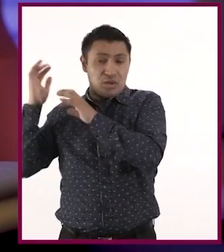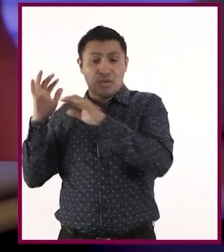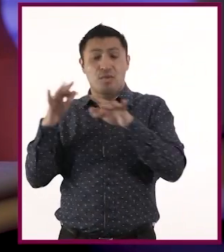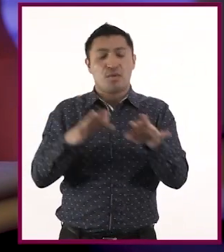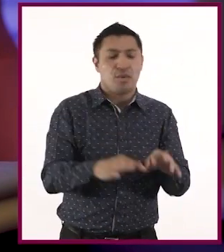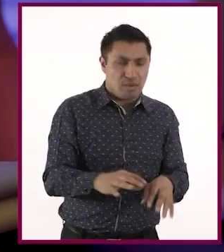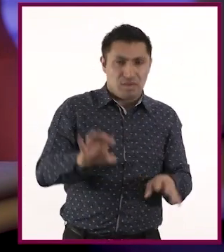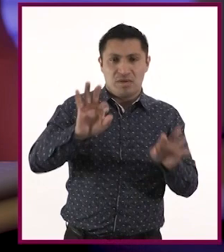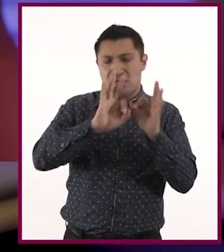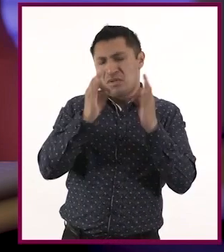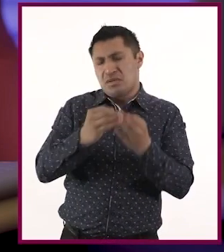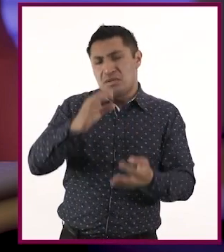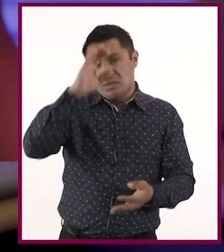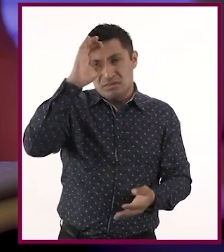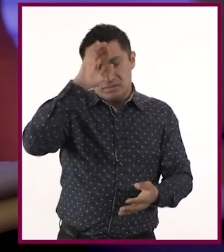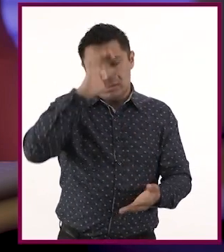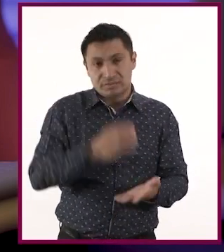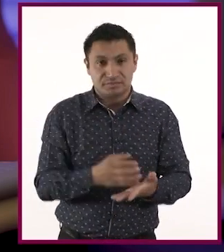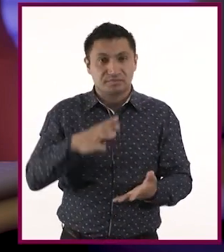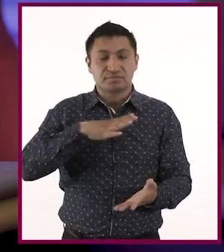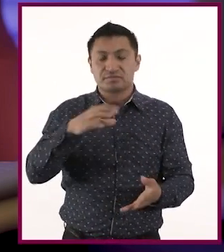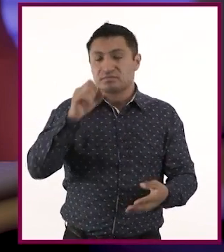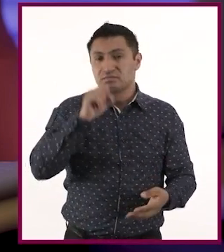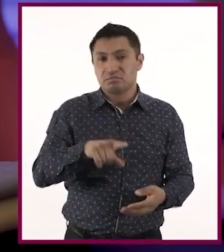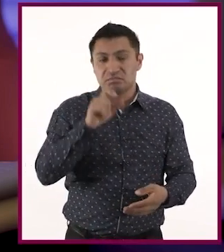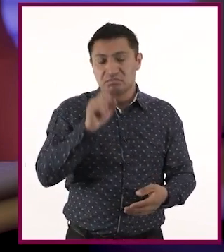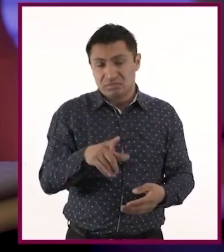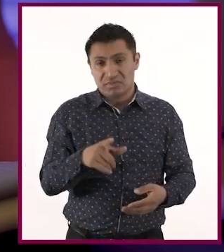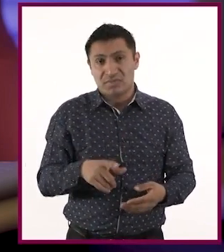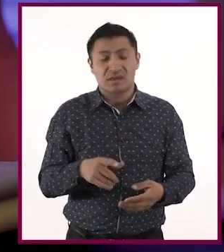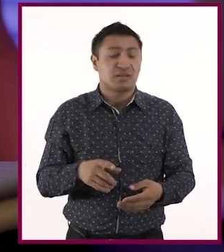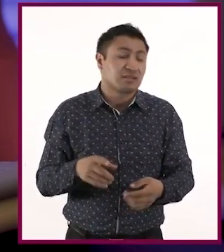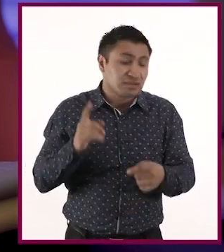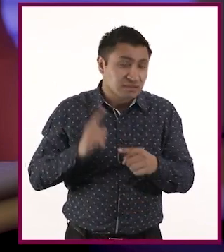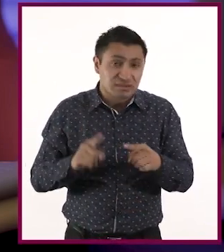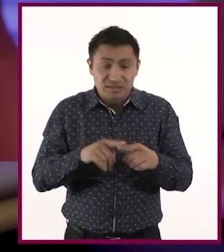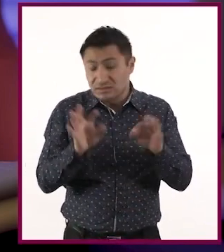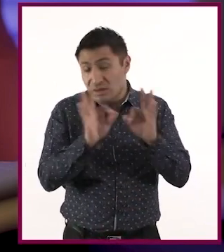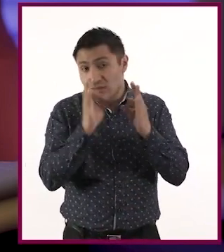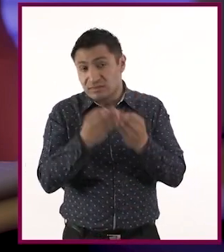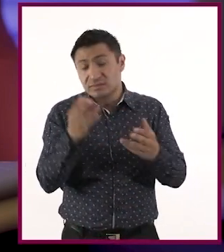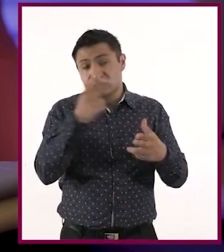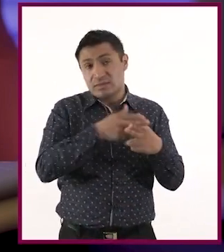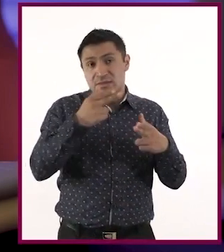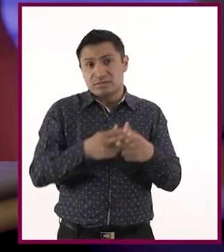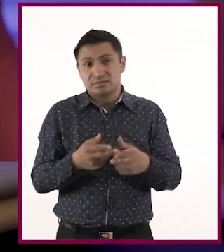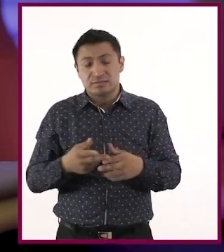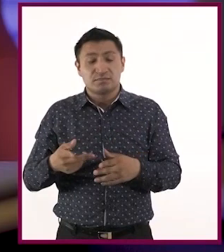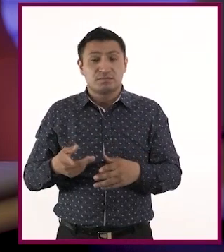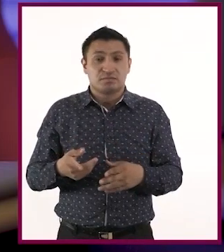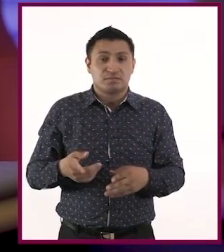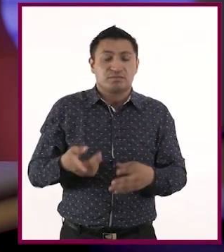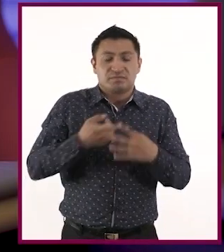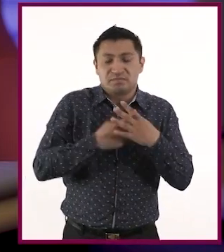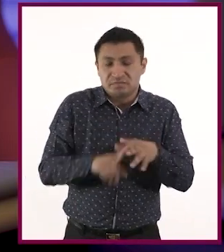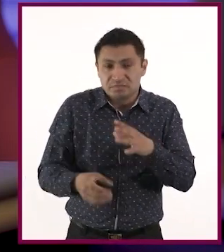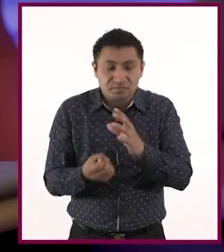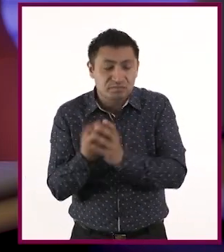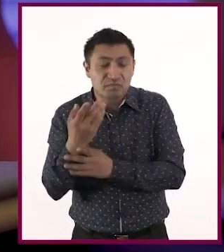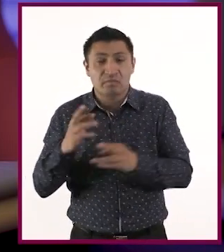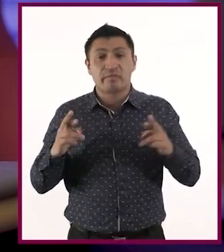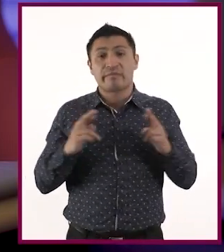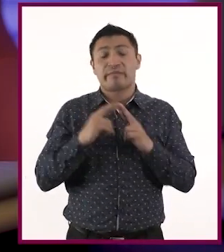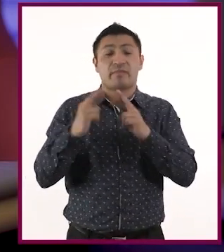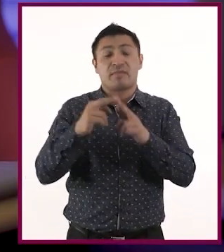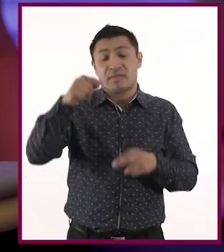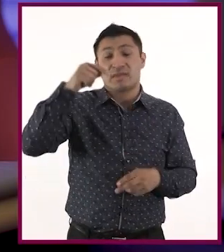de catolicismo en la que se integraron también elementos prehispánicos mesoamericanos, hasta la llegada, al principio muy discreta, de nuevas religiones que